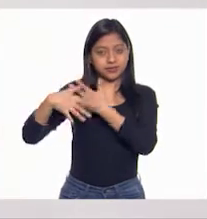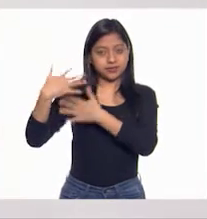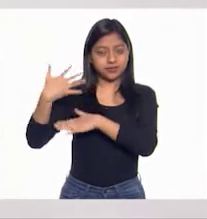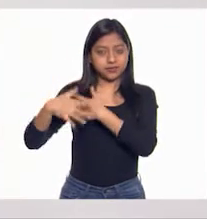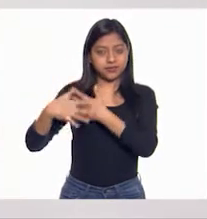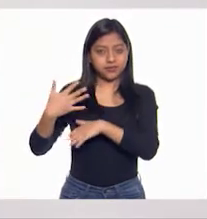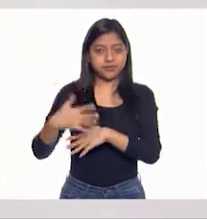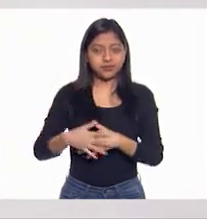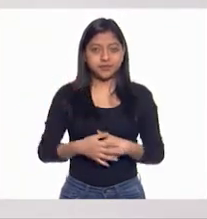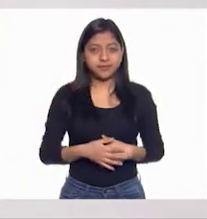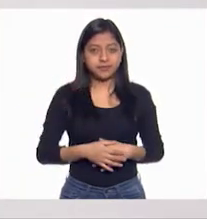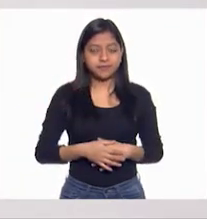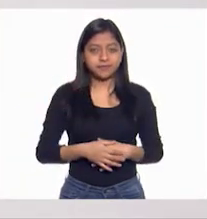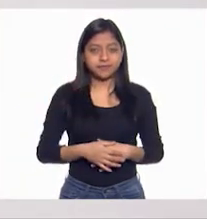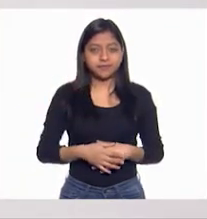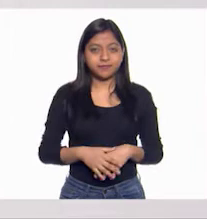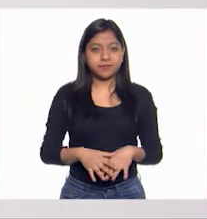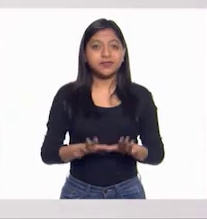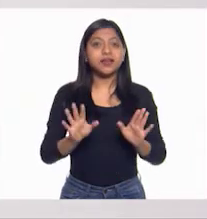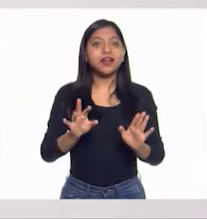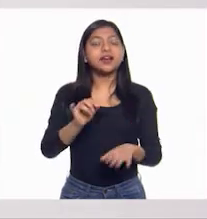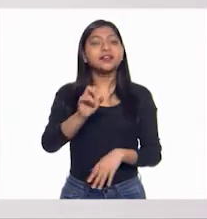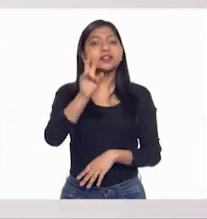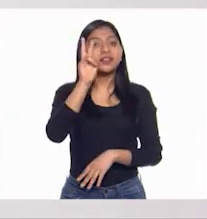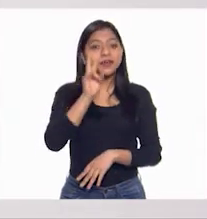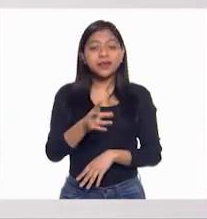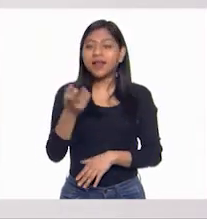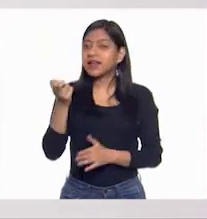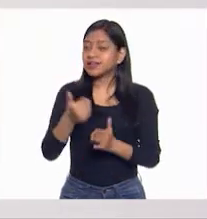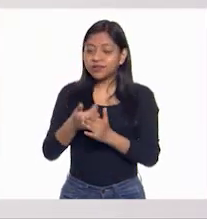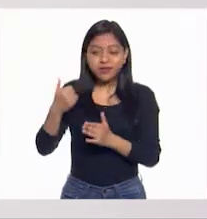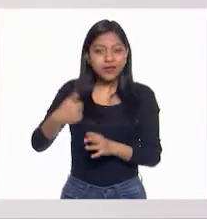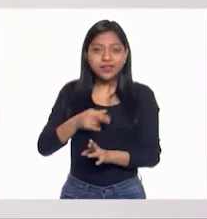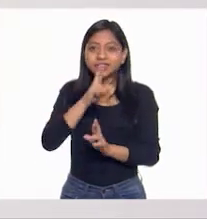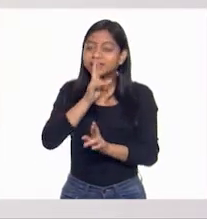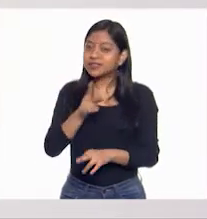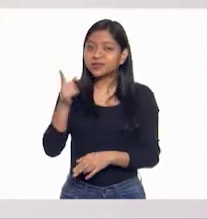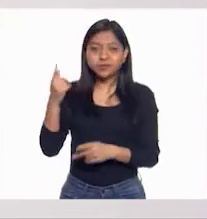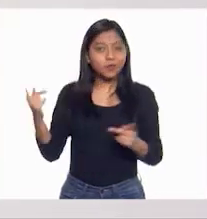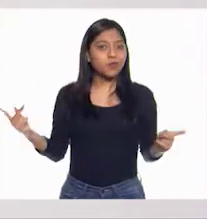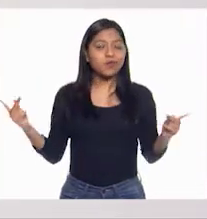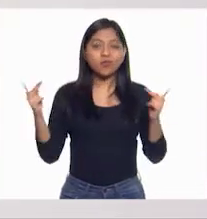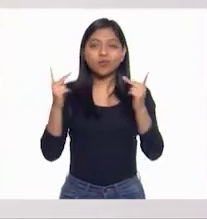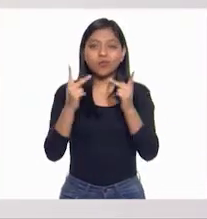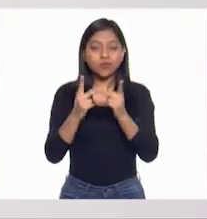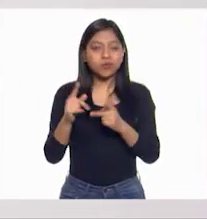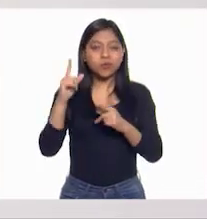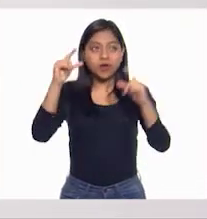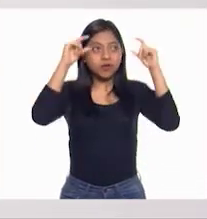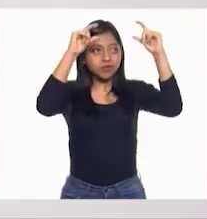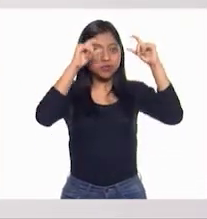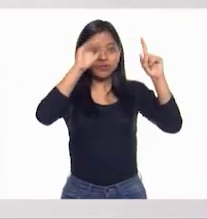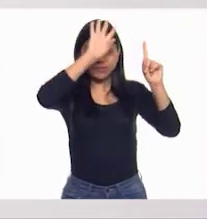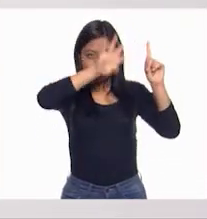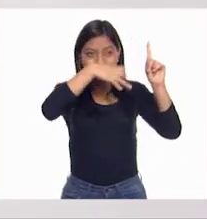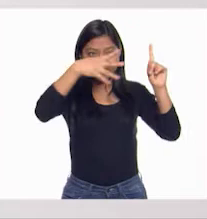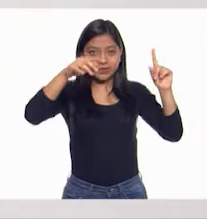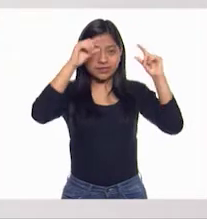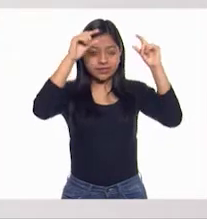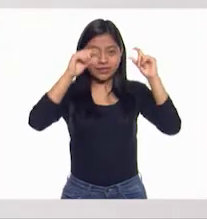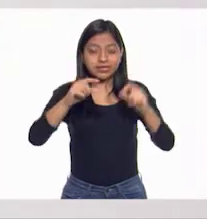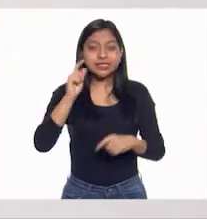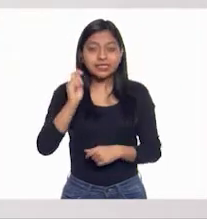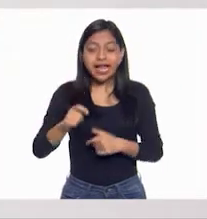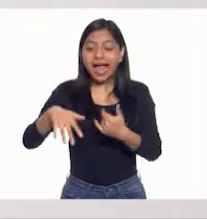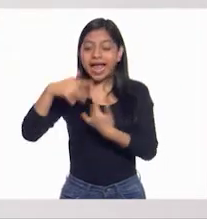Son 15. A 15. ¡Qué rápida! Maestro, ahorita que lo estoy viendo, es el mismo resultado que nos dio en la tabla. Son 15 paquetes